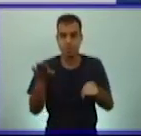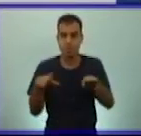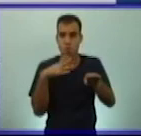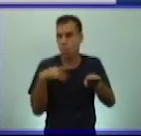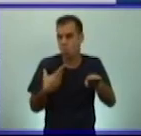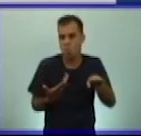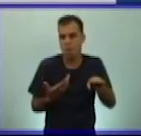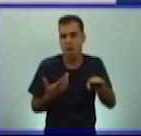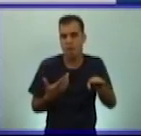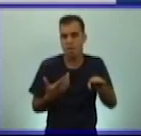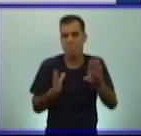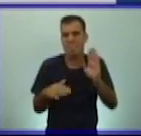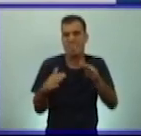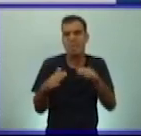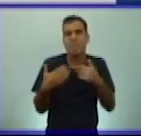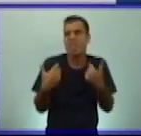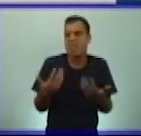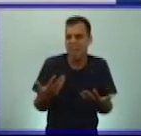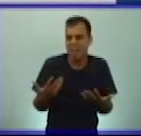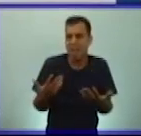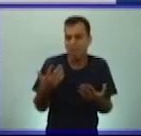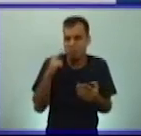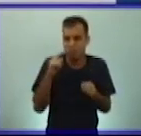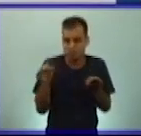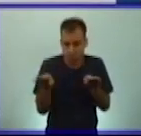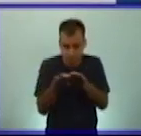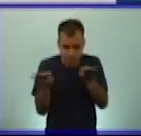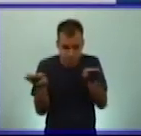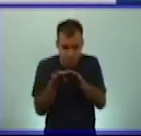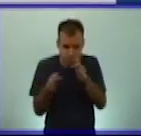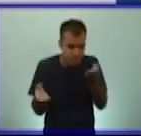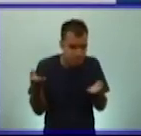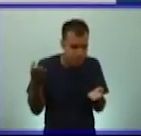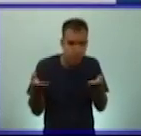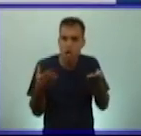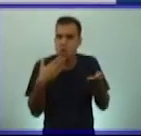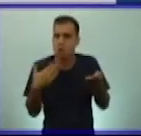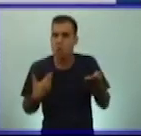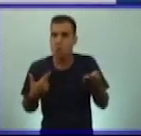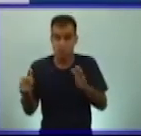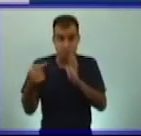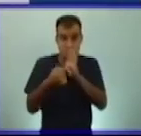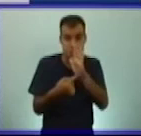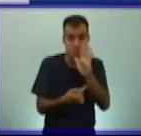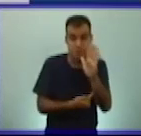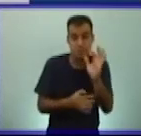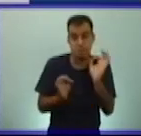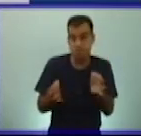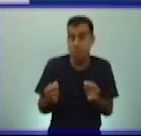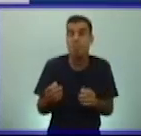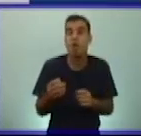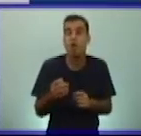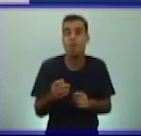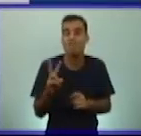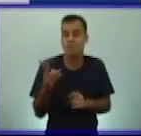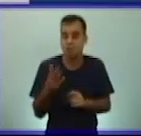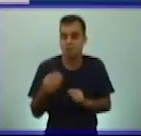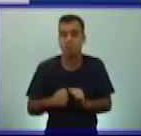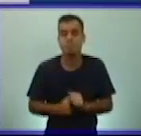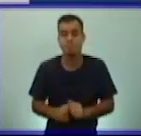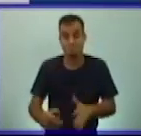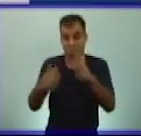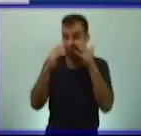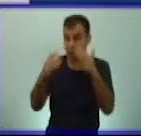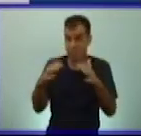máxima, de qué depende, y se comparan, por supuesto, estos elementos, corriente con velocidad. Y muy